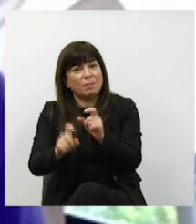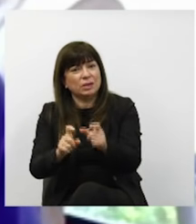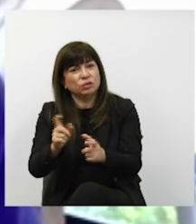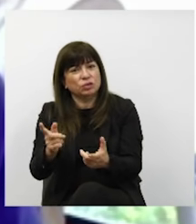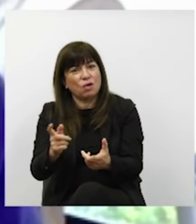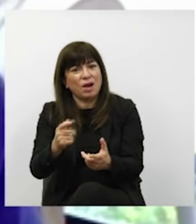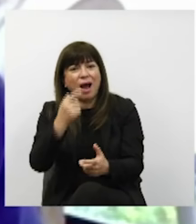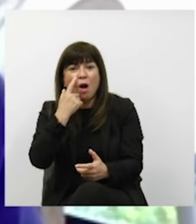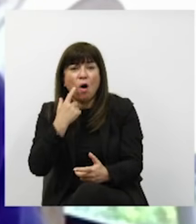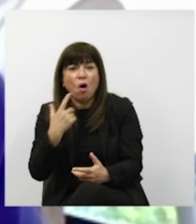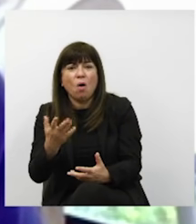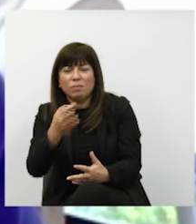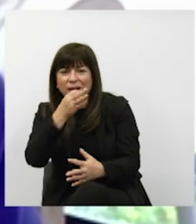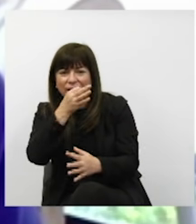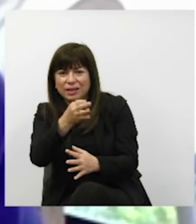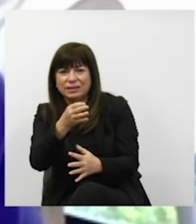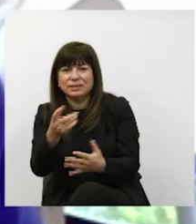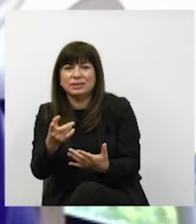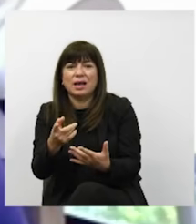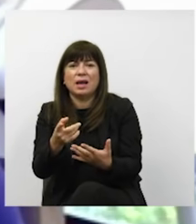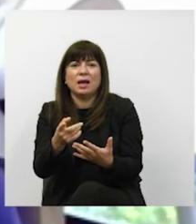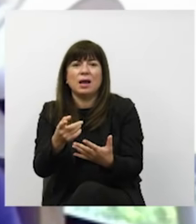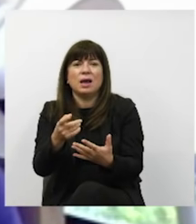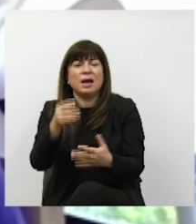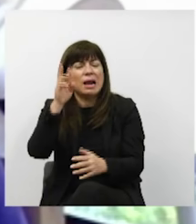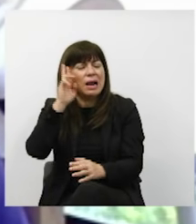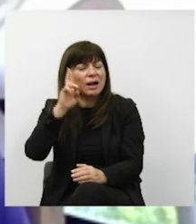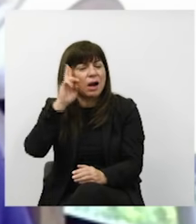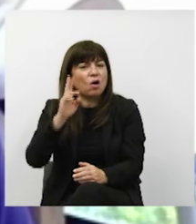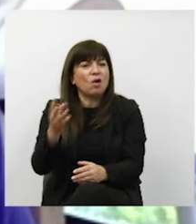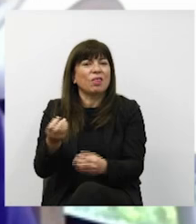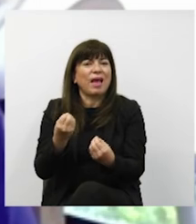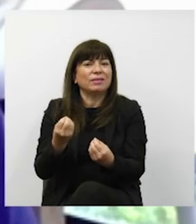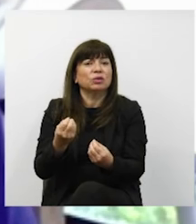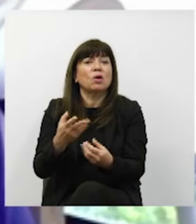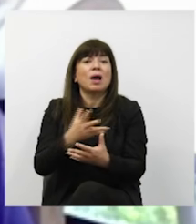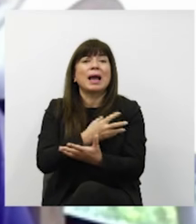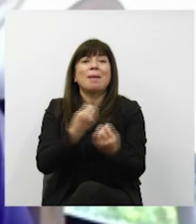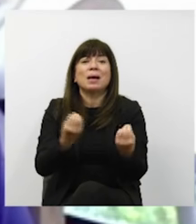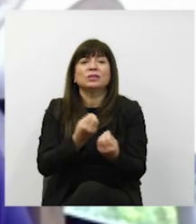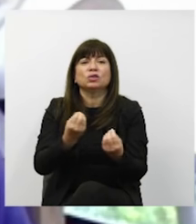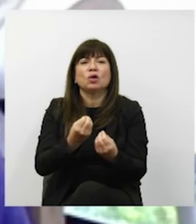como Darren Acemoglu, recordando lo que pasó después de la